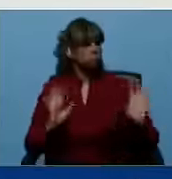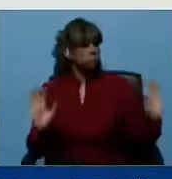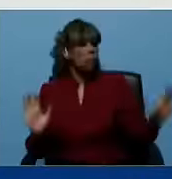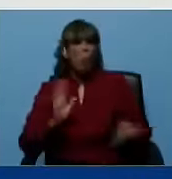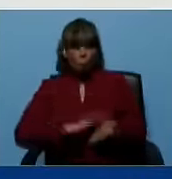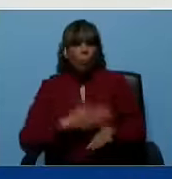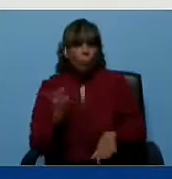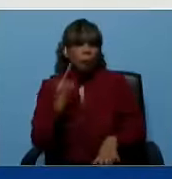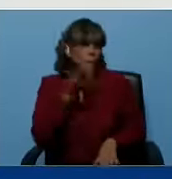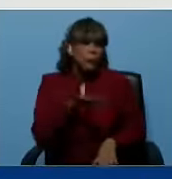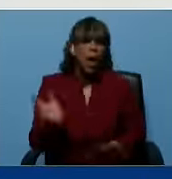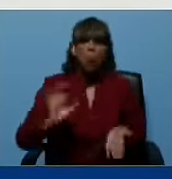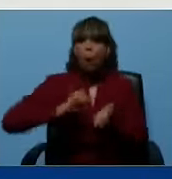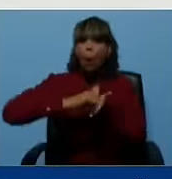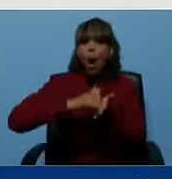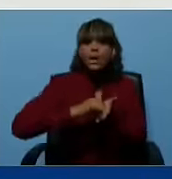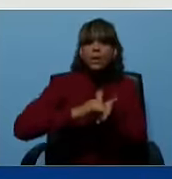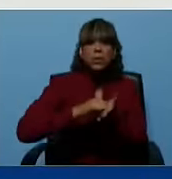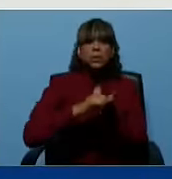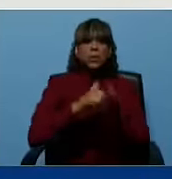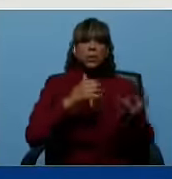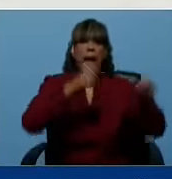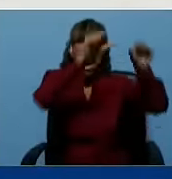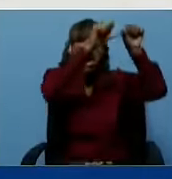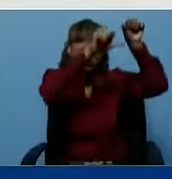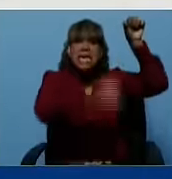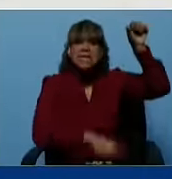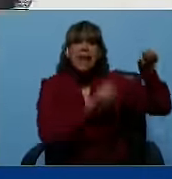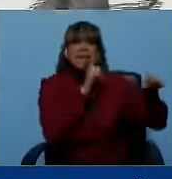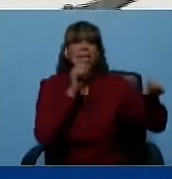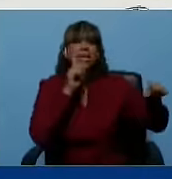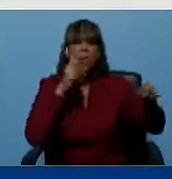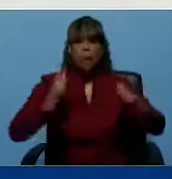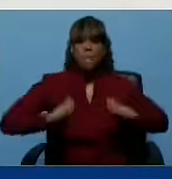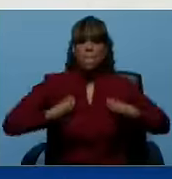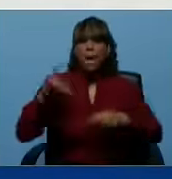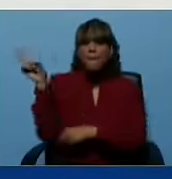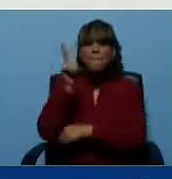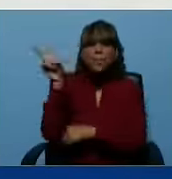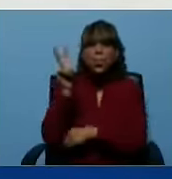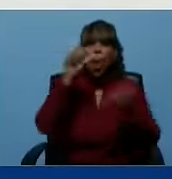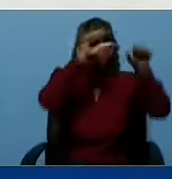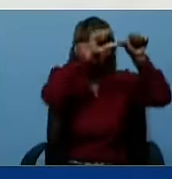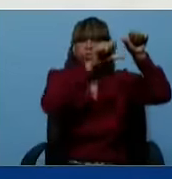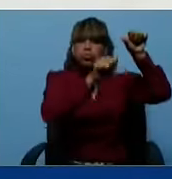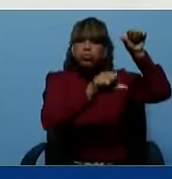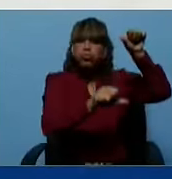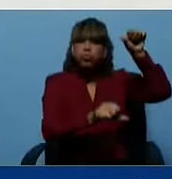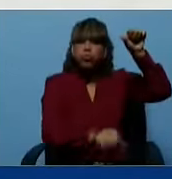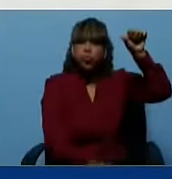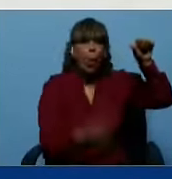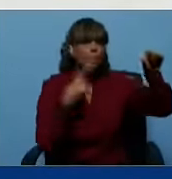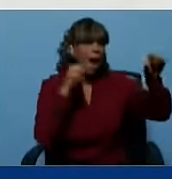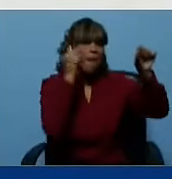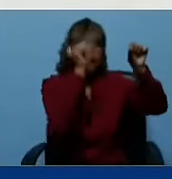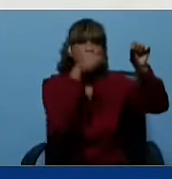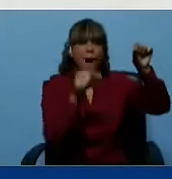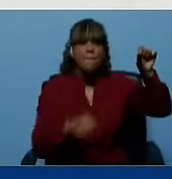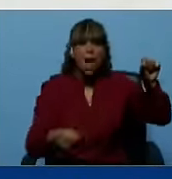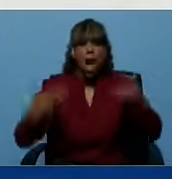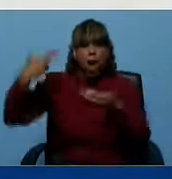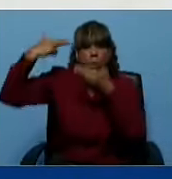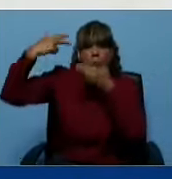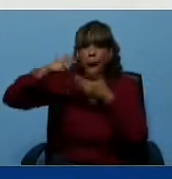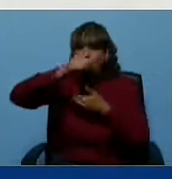Porque si WhatsApp le entregó la lista de Venezuela, de toda la gente que tiene WhatsApp en Venezuela, al narcotráfico